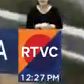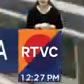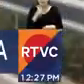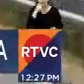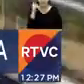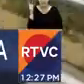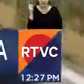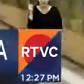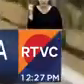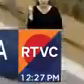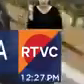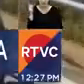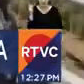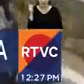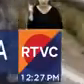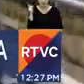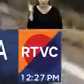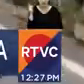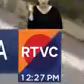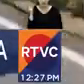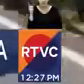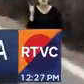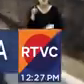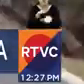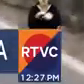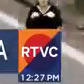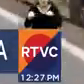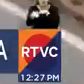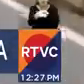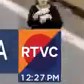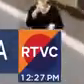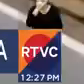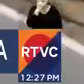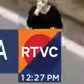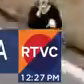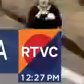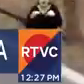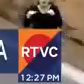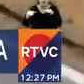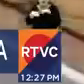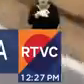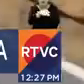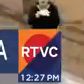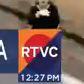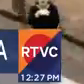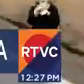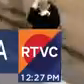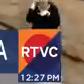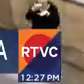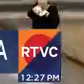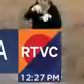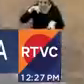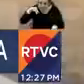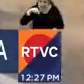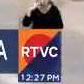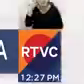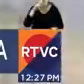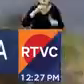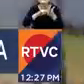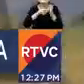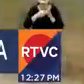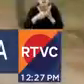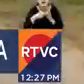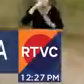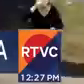momento cuando el vehículo rebasa a otro cerca de una curva y con doble línea amarilla en el suelo. ¿Qué significa? Que no se